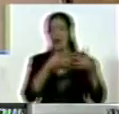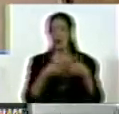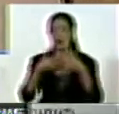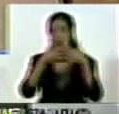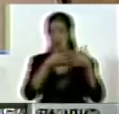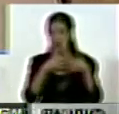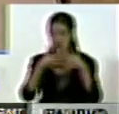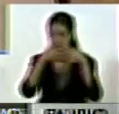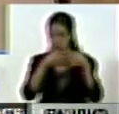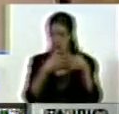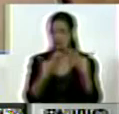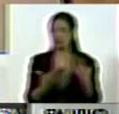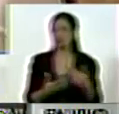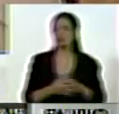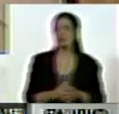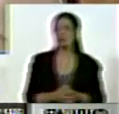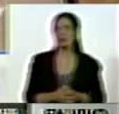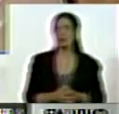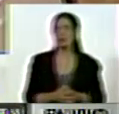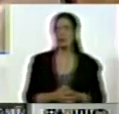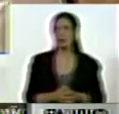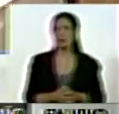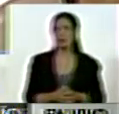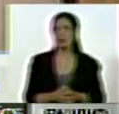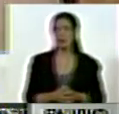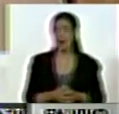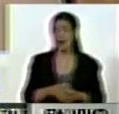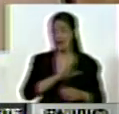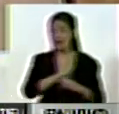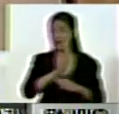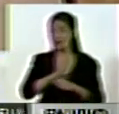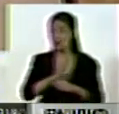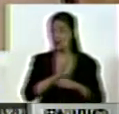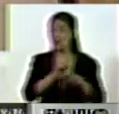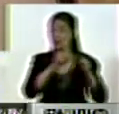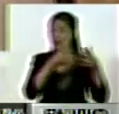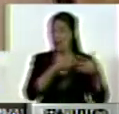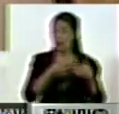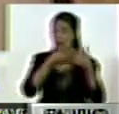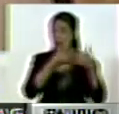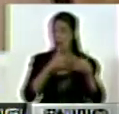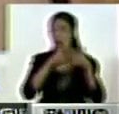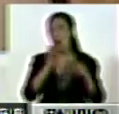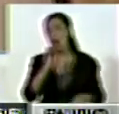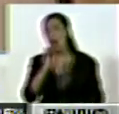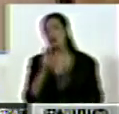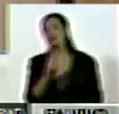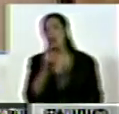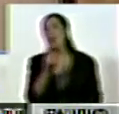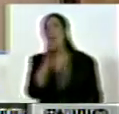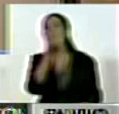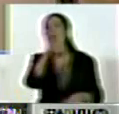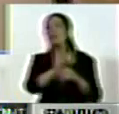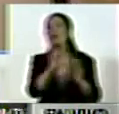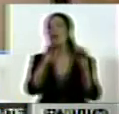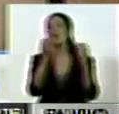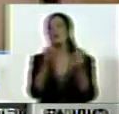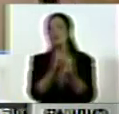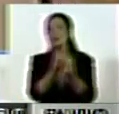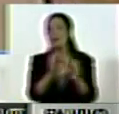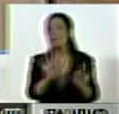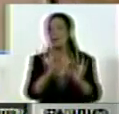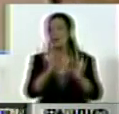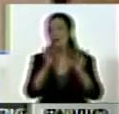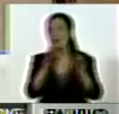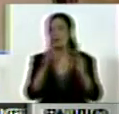Unidos, es decir, si estas sanciones parten del gobierno de los Estados Unidos o solo de una oficina en